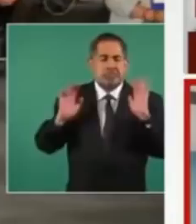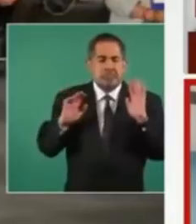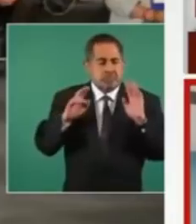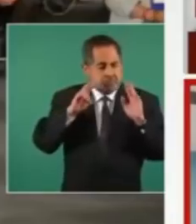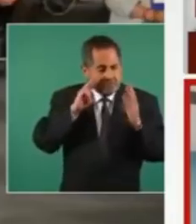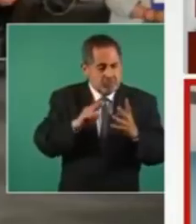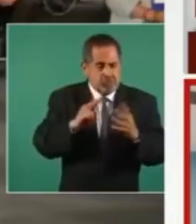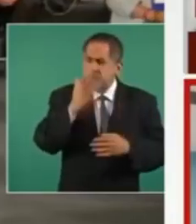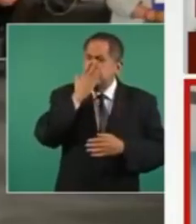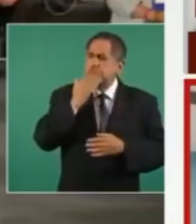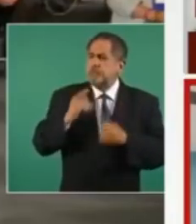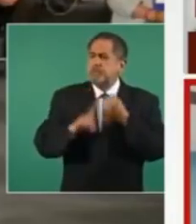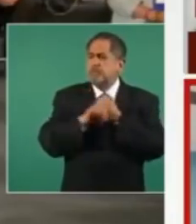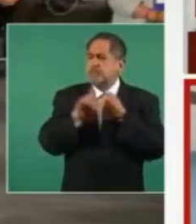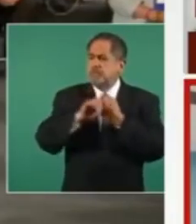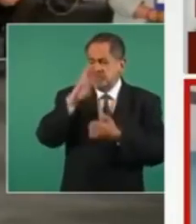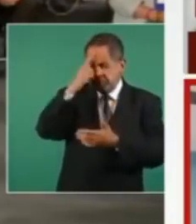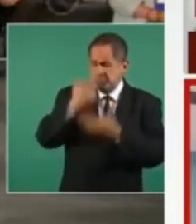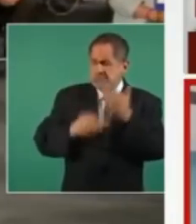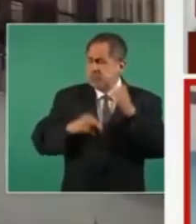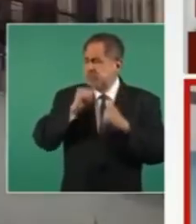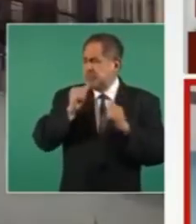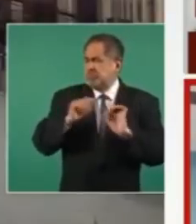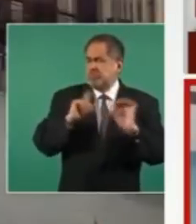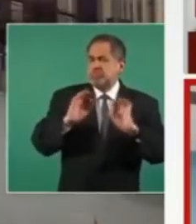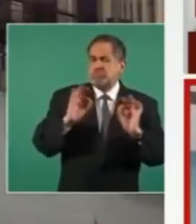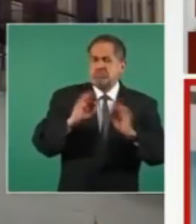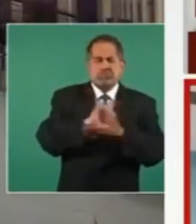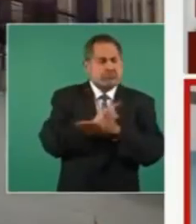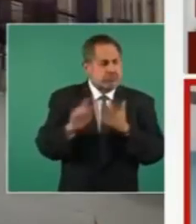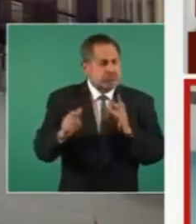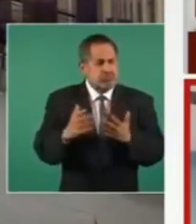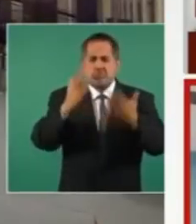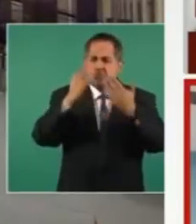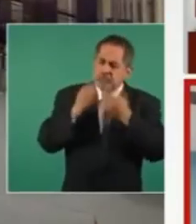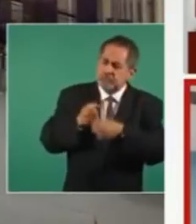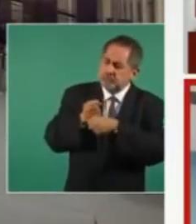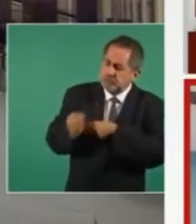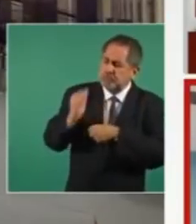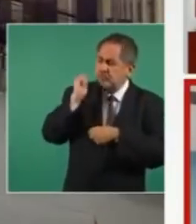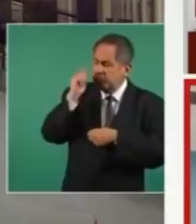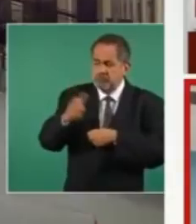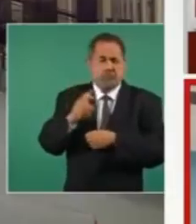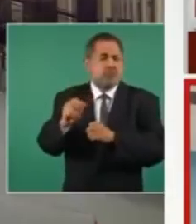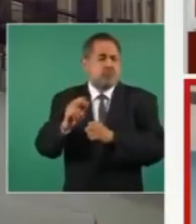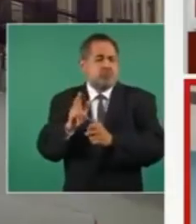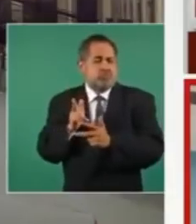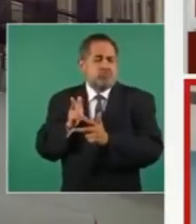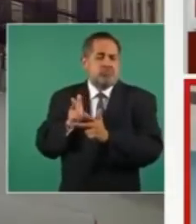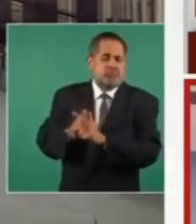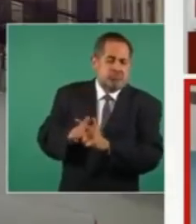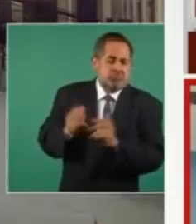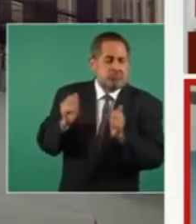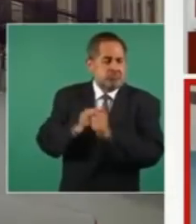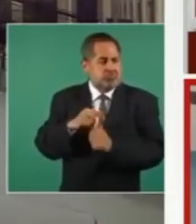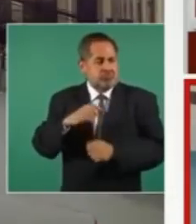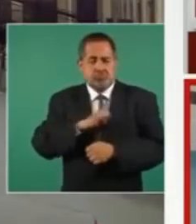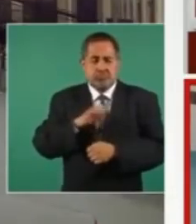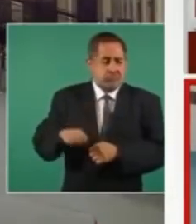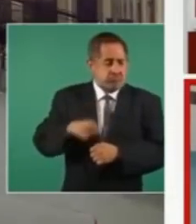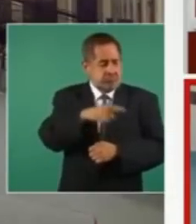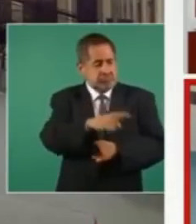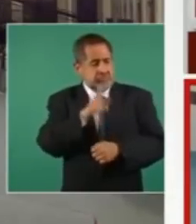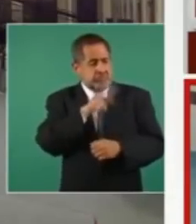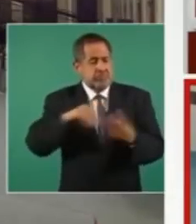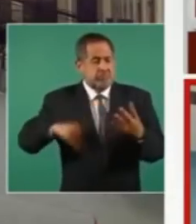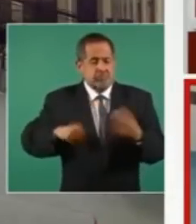no ve algún tipo de violación o a los derechos o homicidio cometido por parte de los